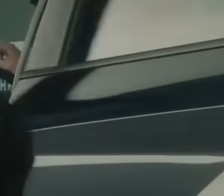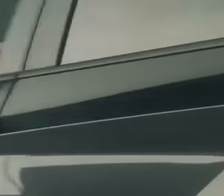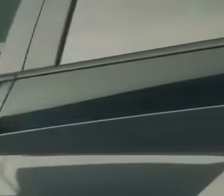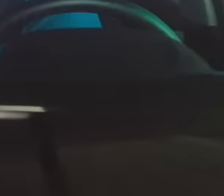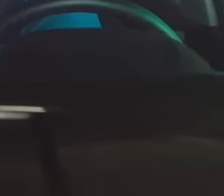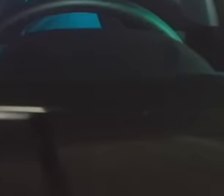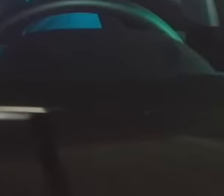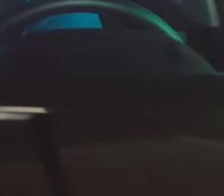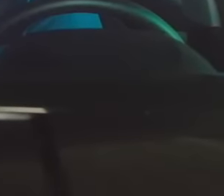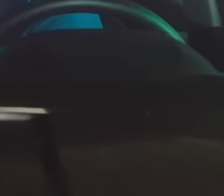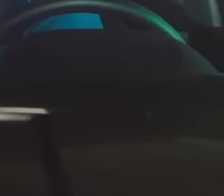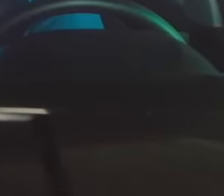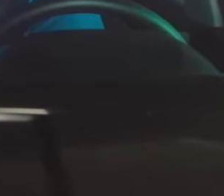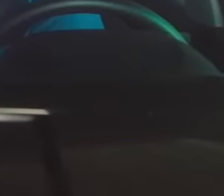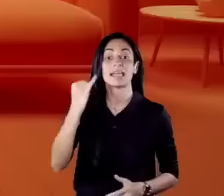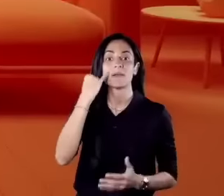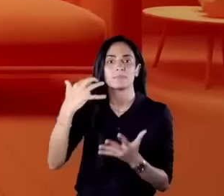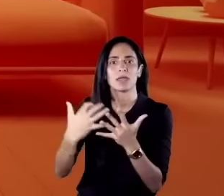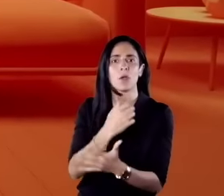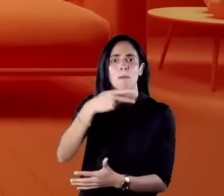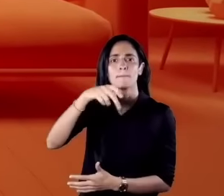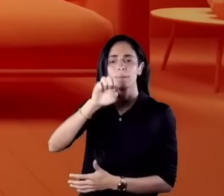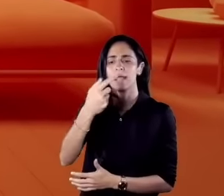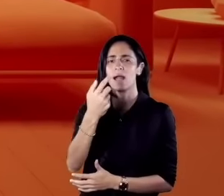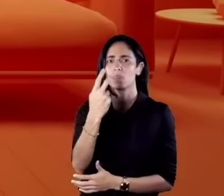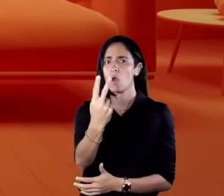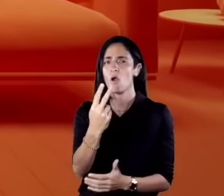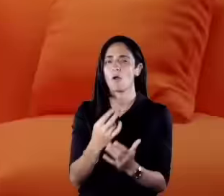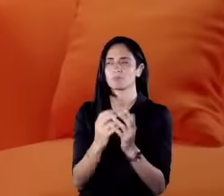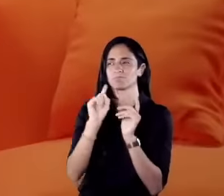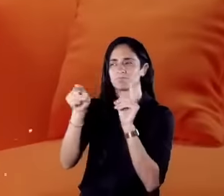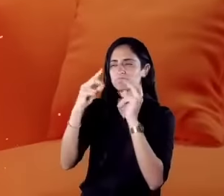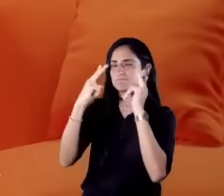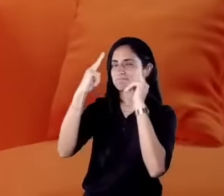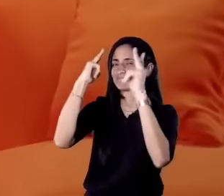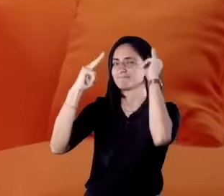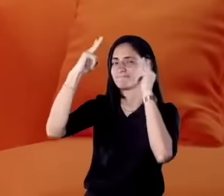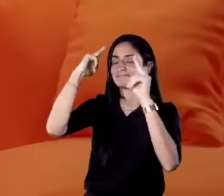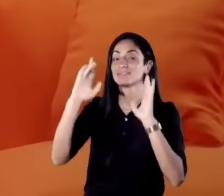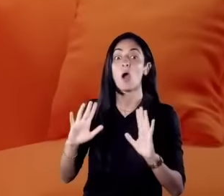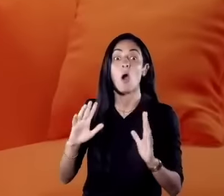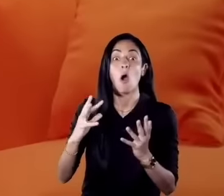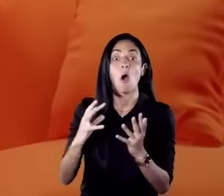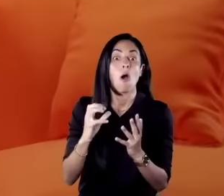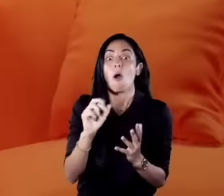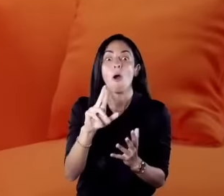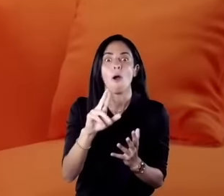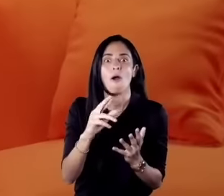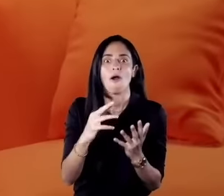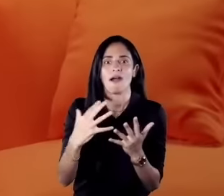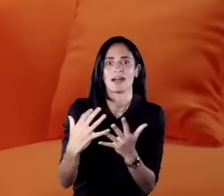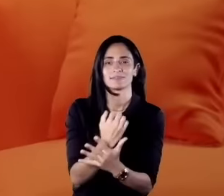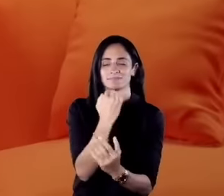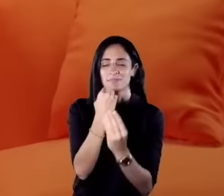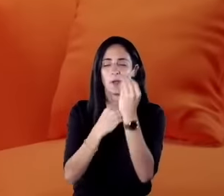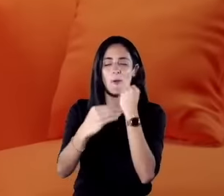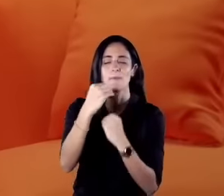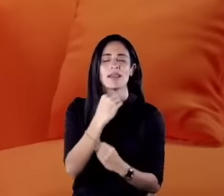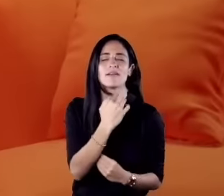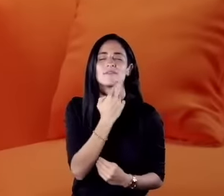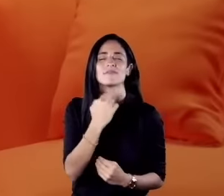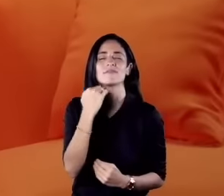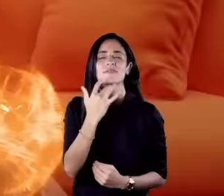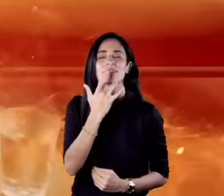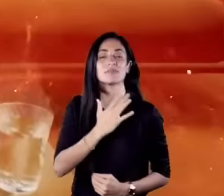Mira, abuela, así de fácil es escoger el... Pega 2, me voy para el beauty. O mejor, me voy a mi